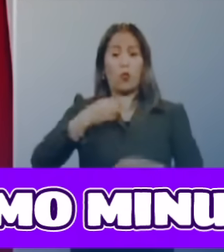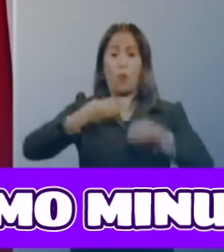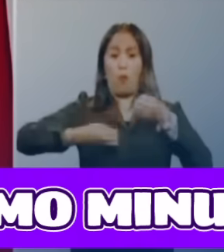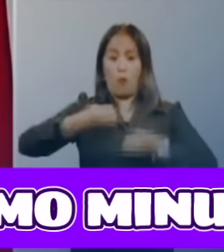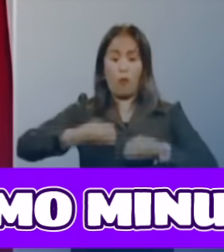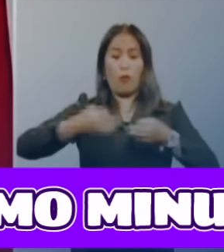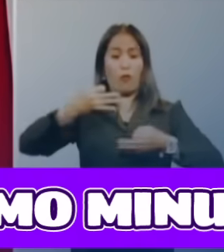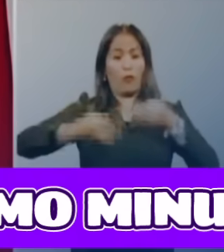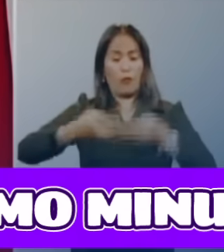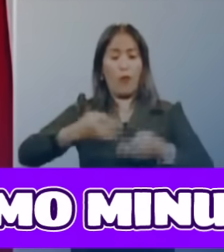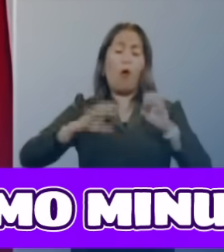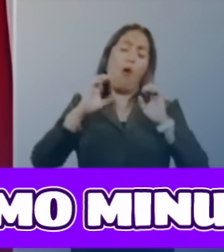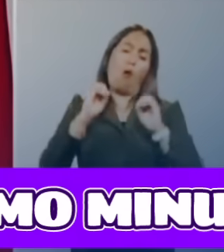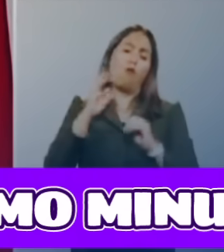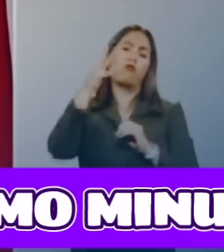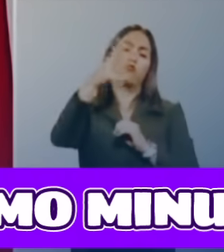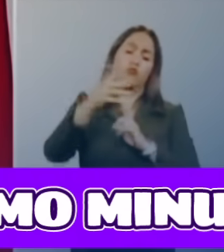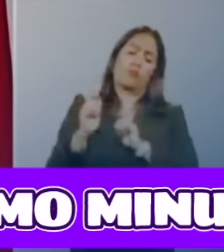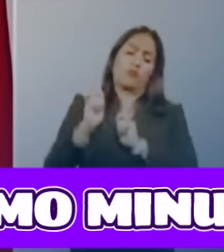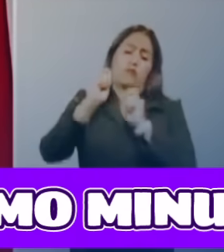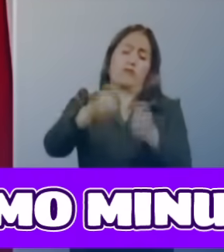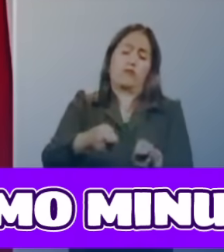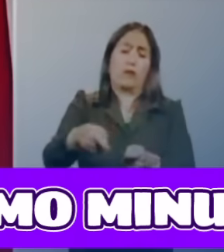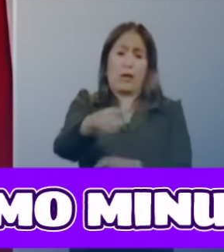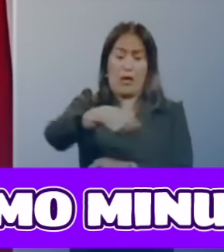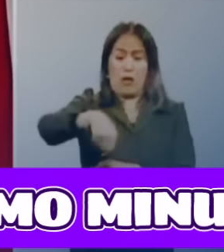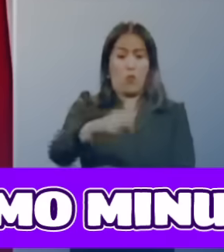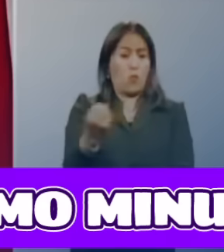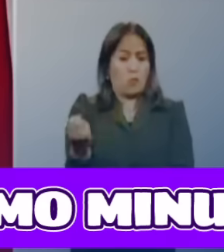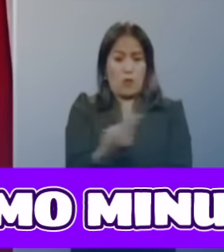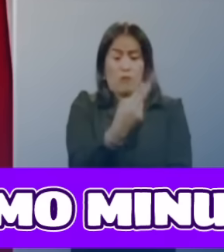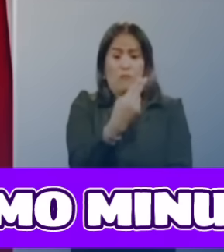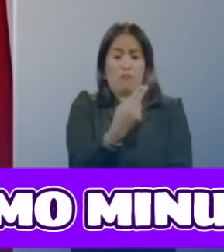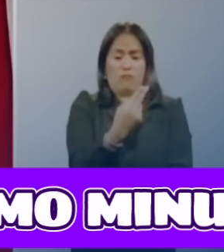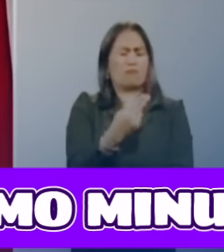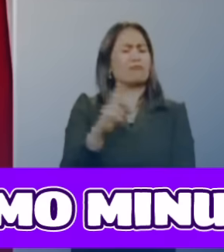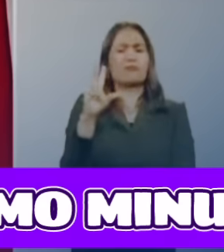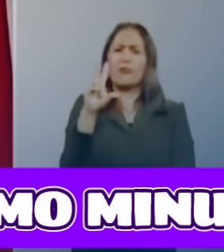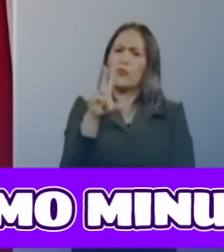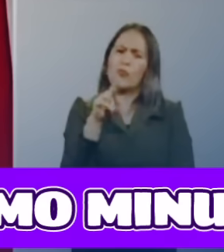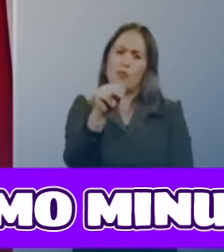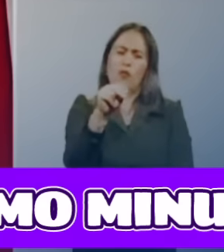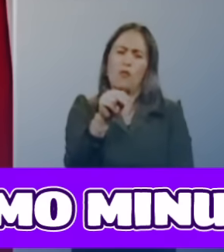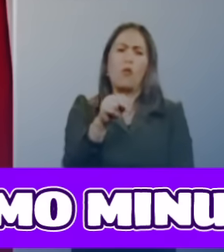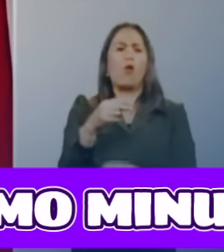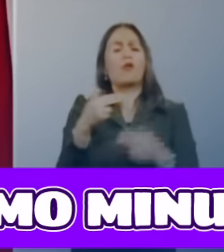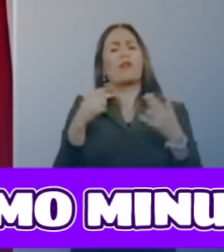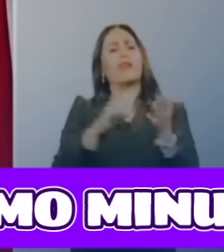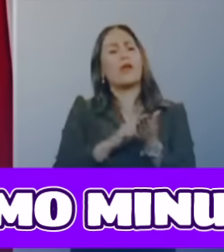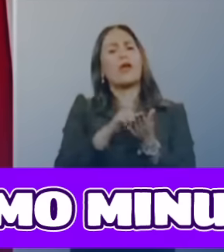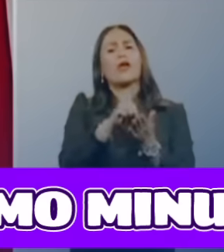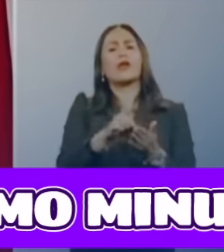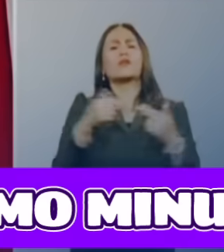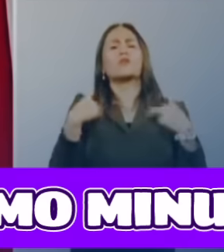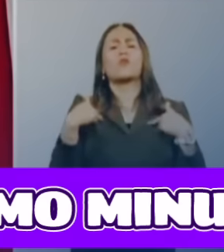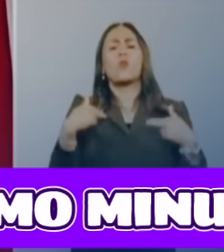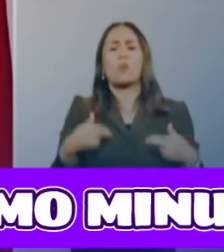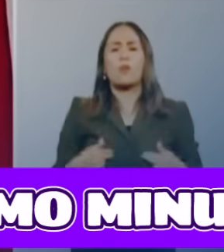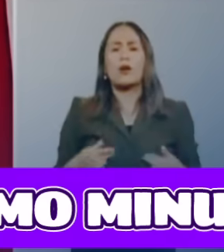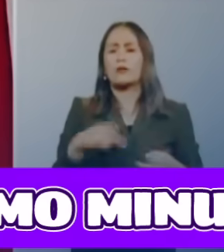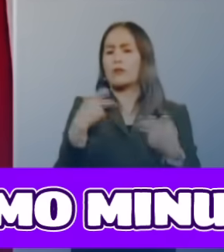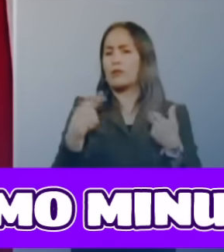de quienes lleguen a impartir justicia, sino que es un derecho humano de todas